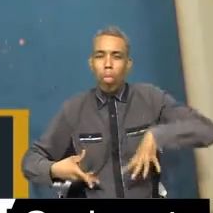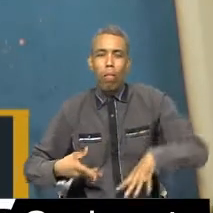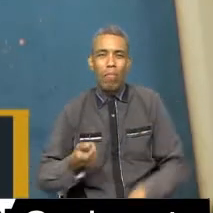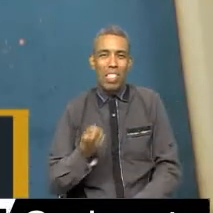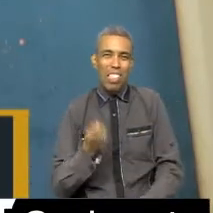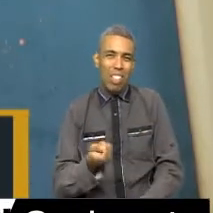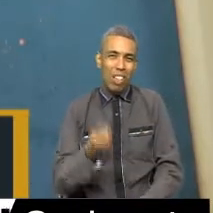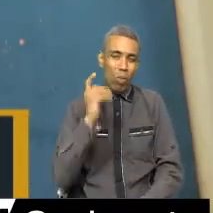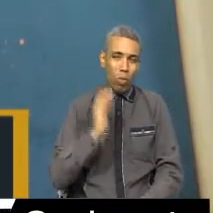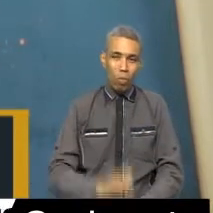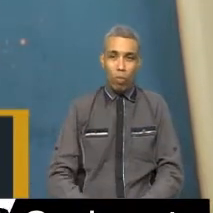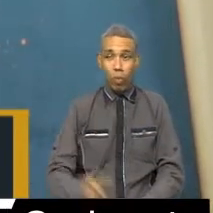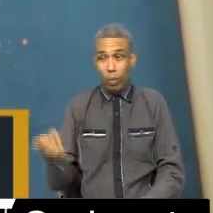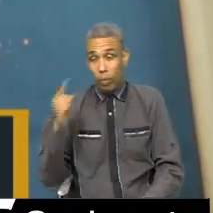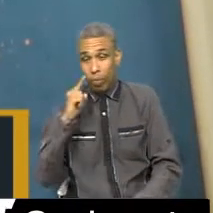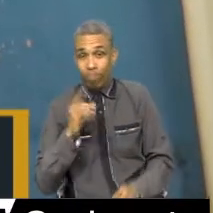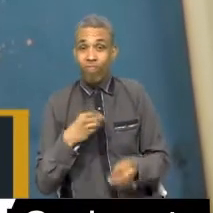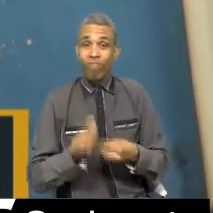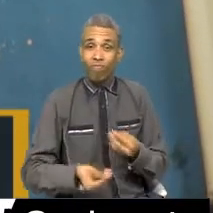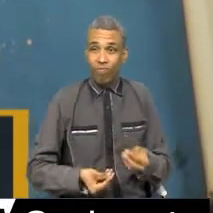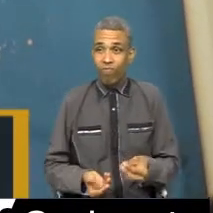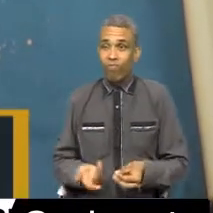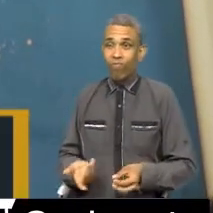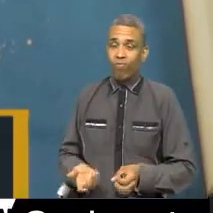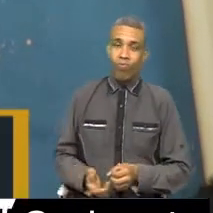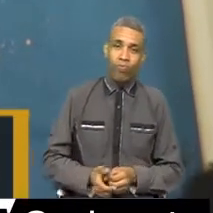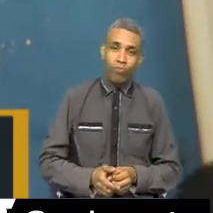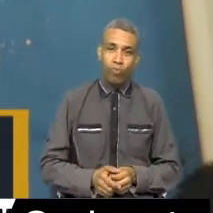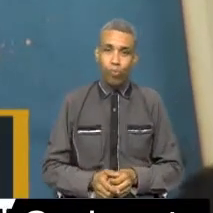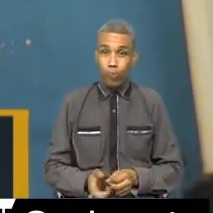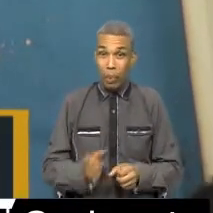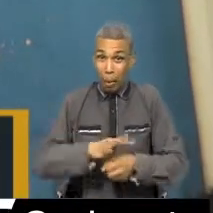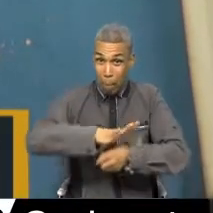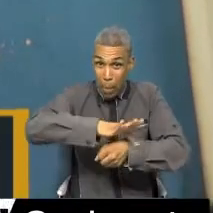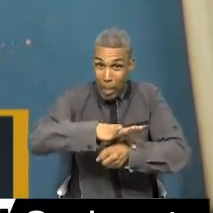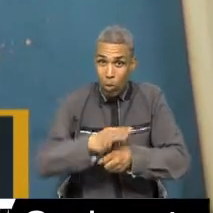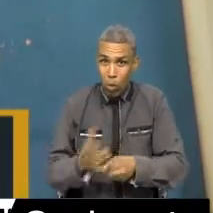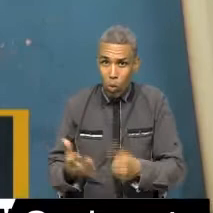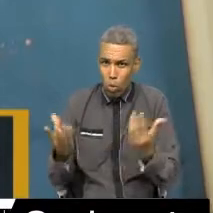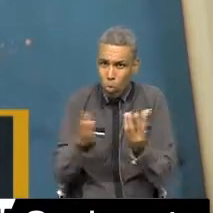a base de tratamiento, porque hasta ahora no han logrado encontrar una cura.